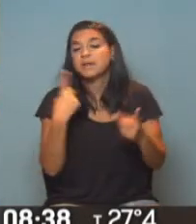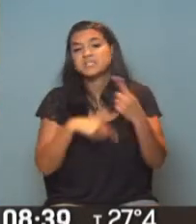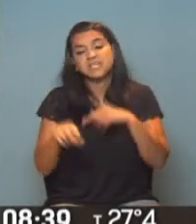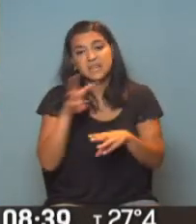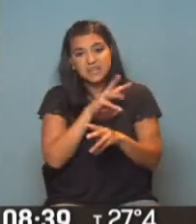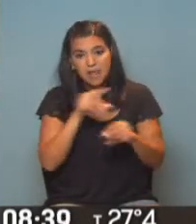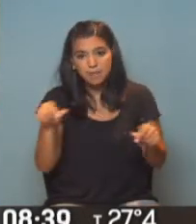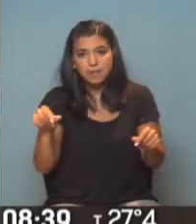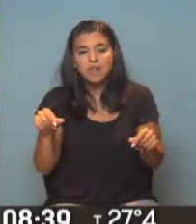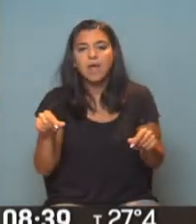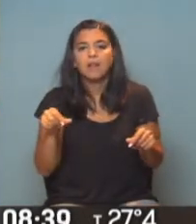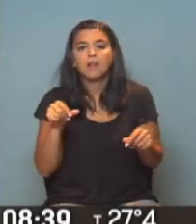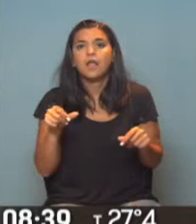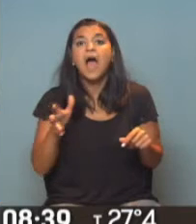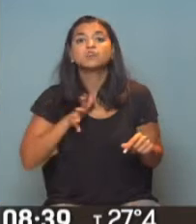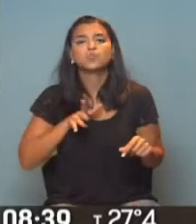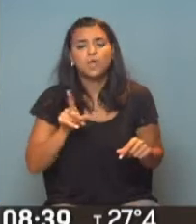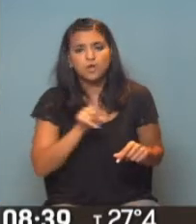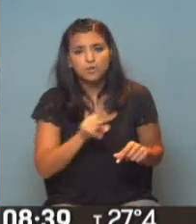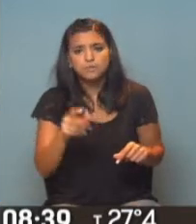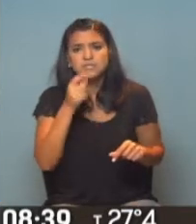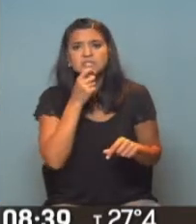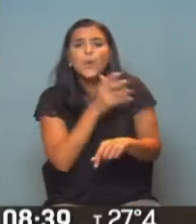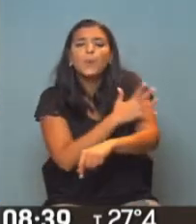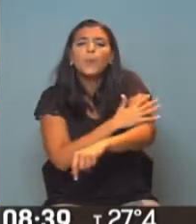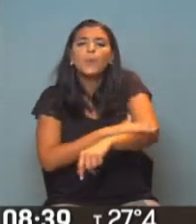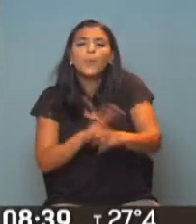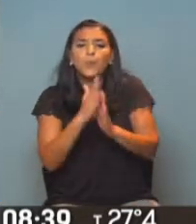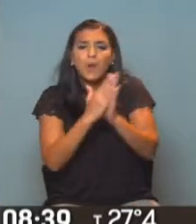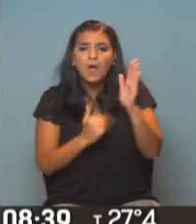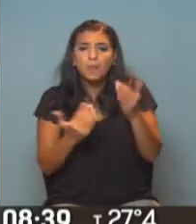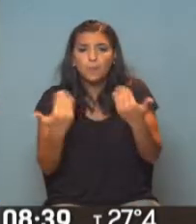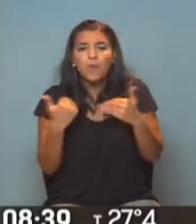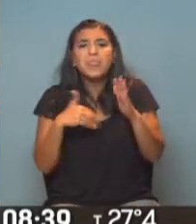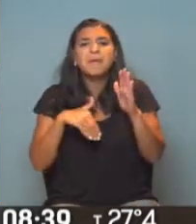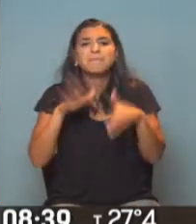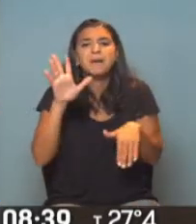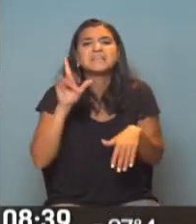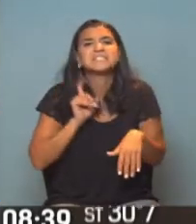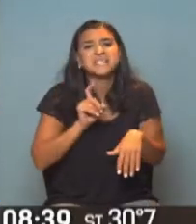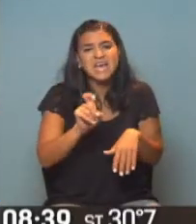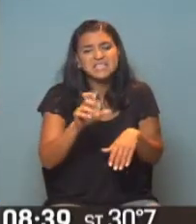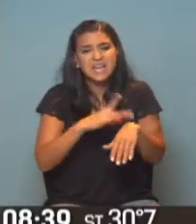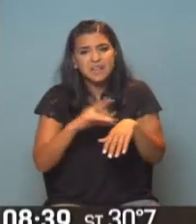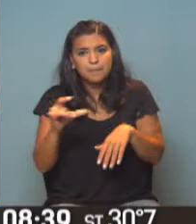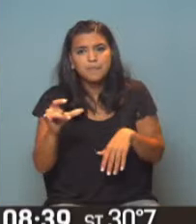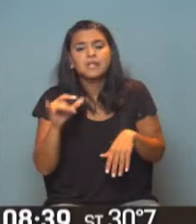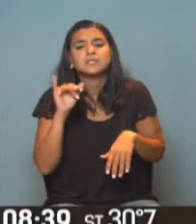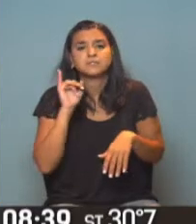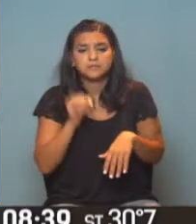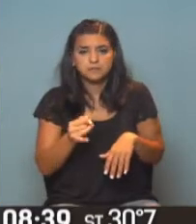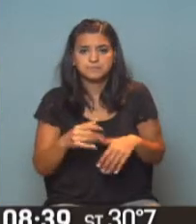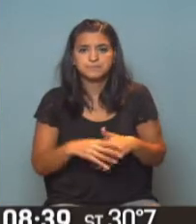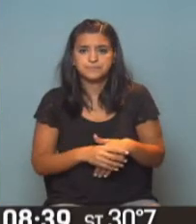finalizar sin asustar a nadie si son más blanquito tenés más posibilidades de tener cáncer de piel que son más morochos claro en